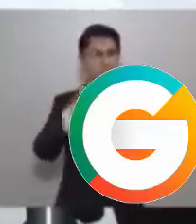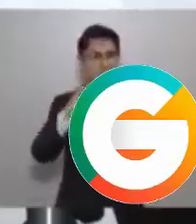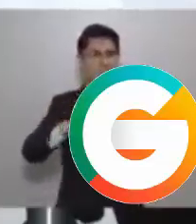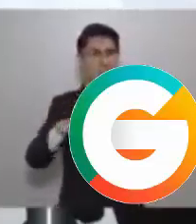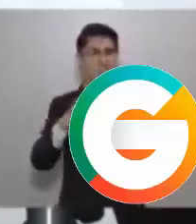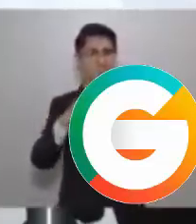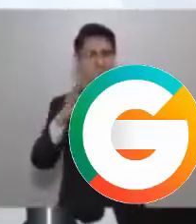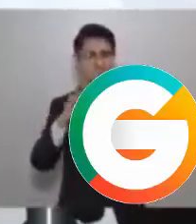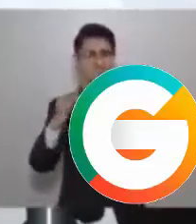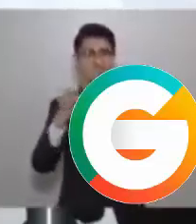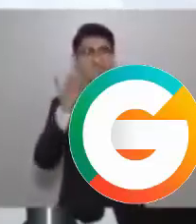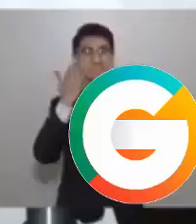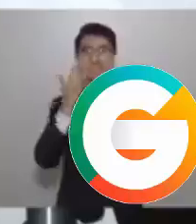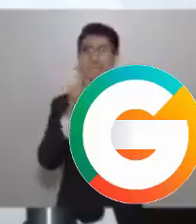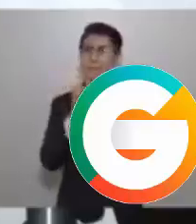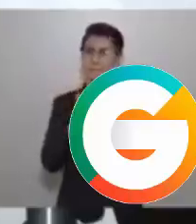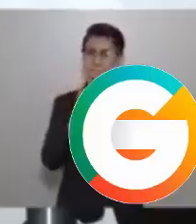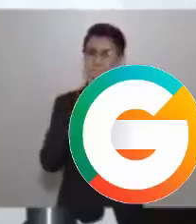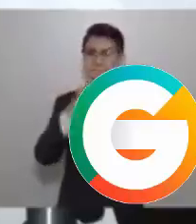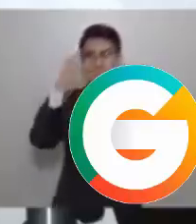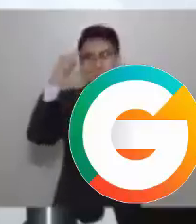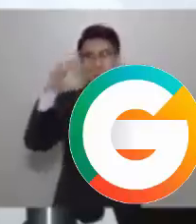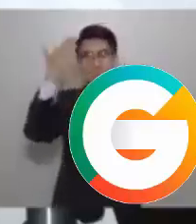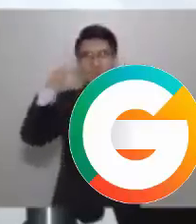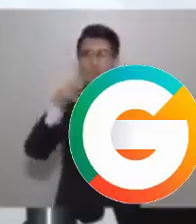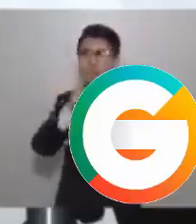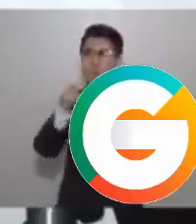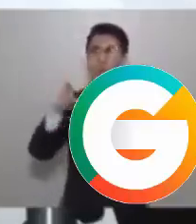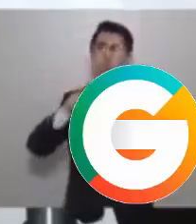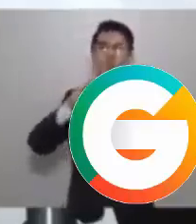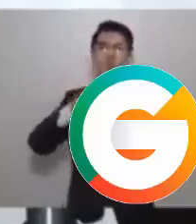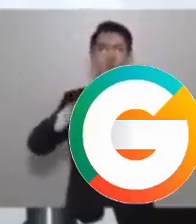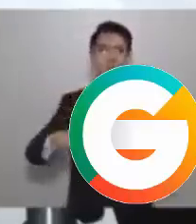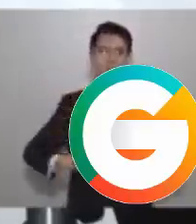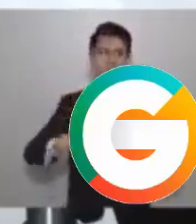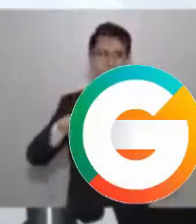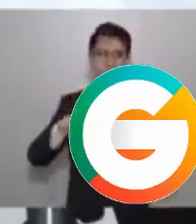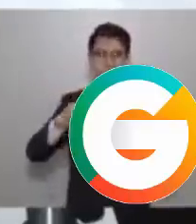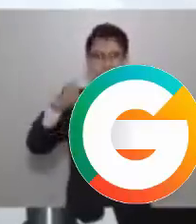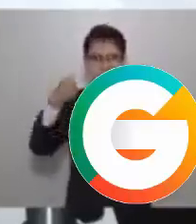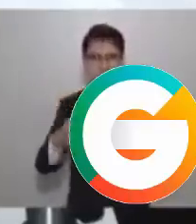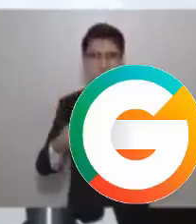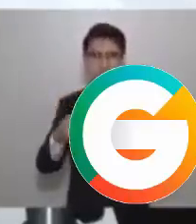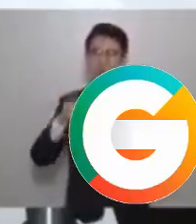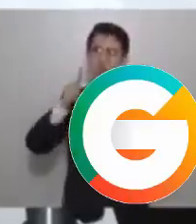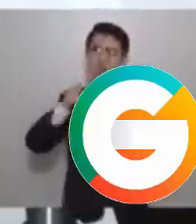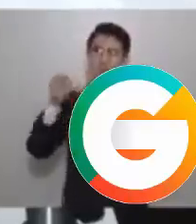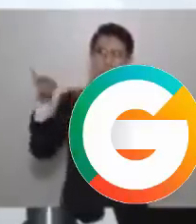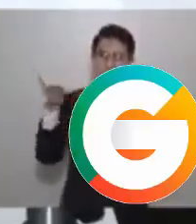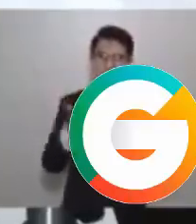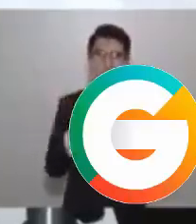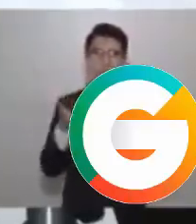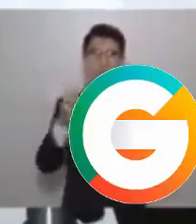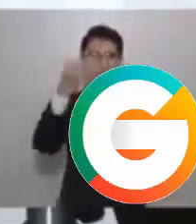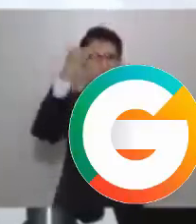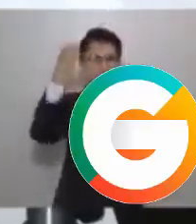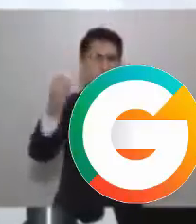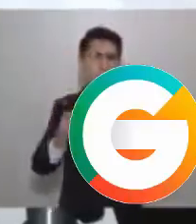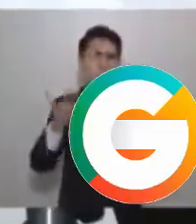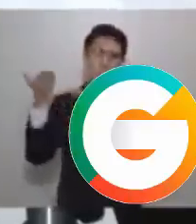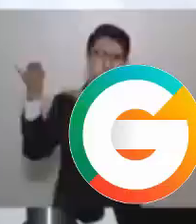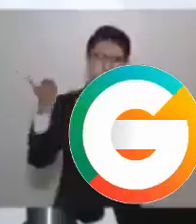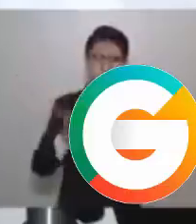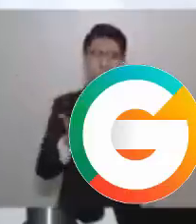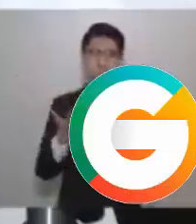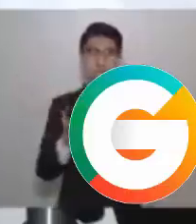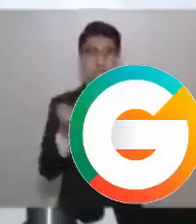para conocer algún tipo de información adicional que pudiera resultarnos importante, y de ahí que nos enteramos de que el padre del